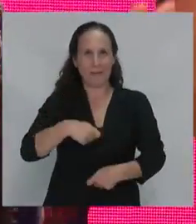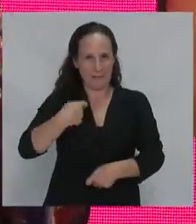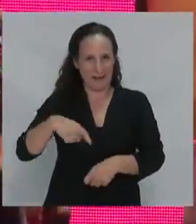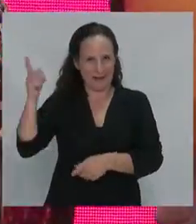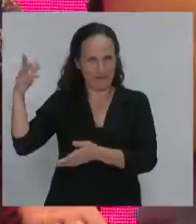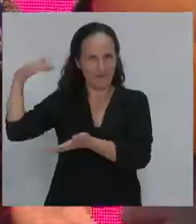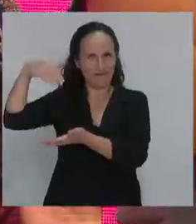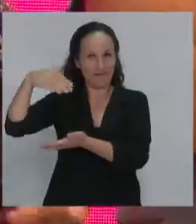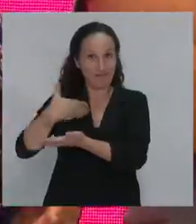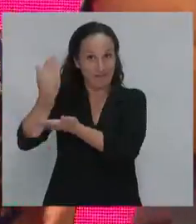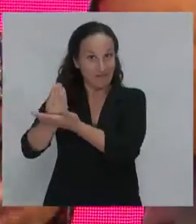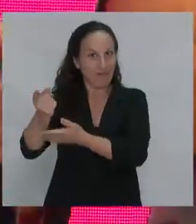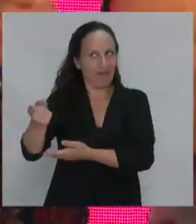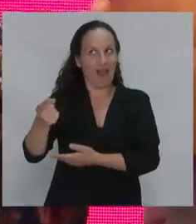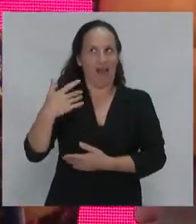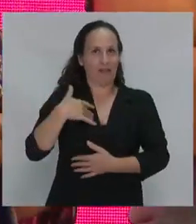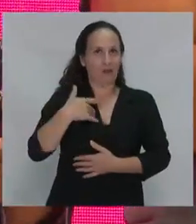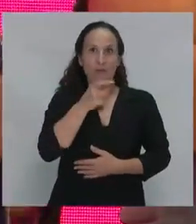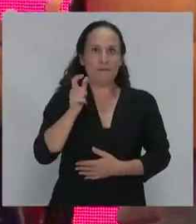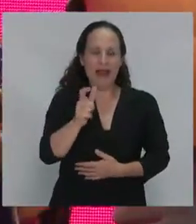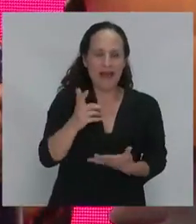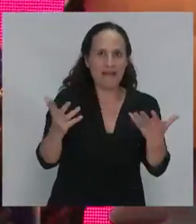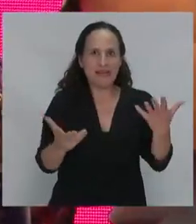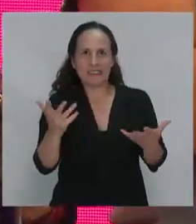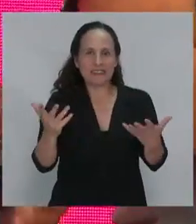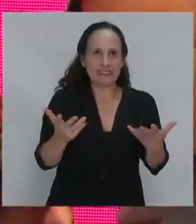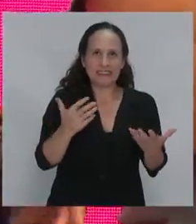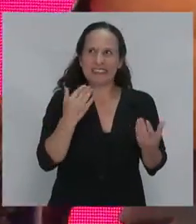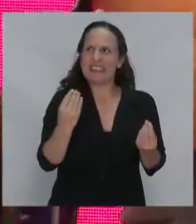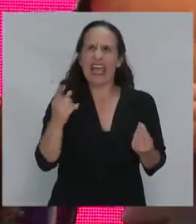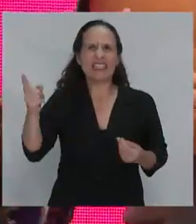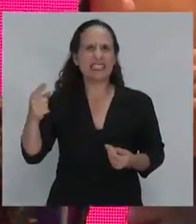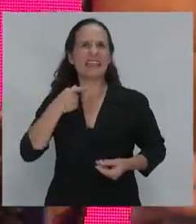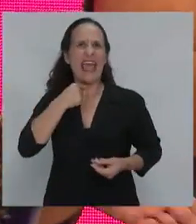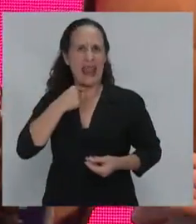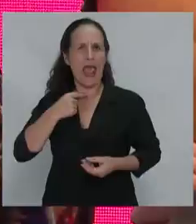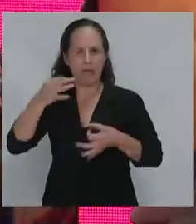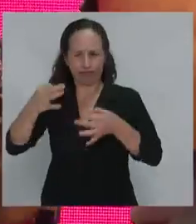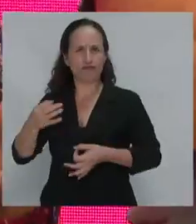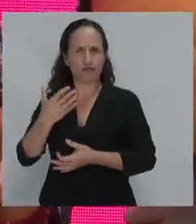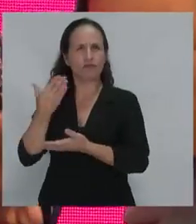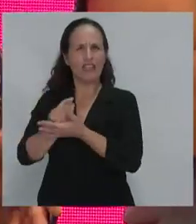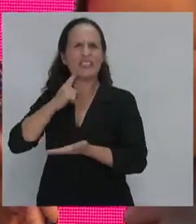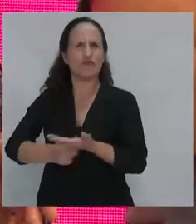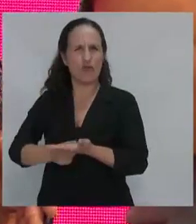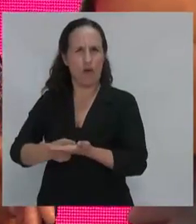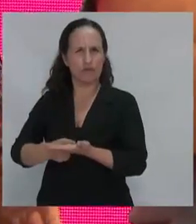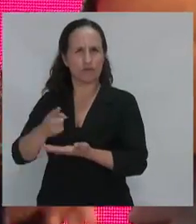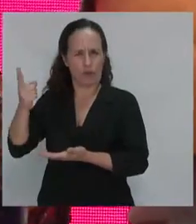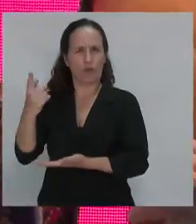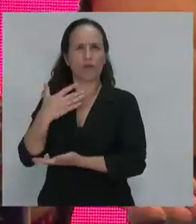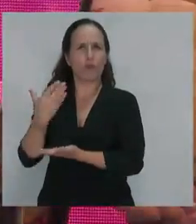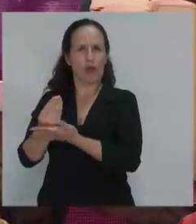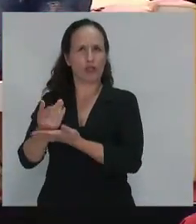era esa palabra entonces descubrir lo que era la voluntad política y el acompañamiento para hacer muchas cosas